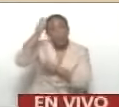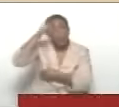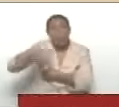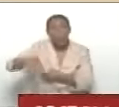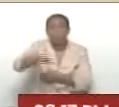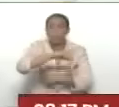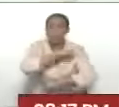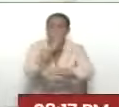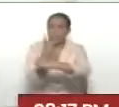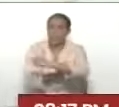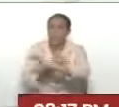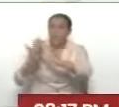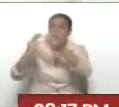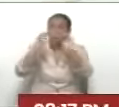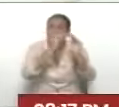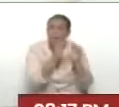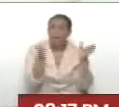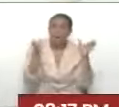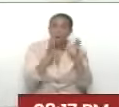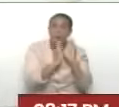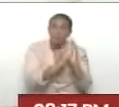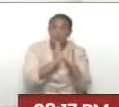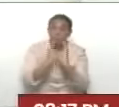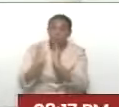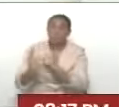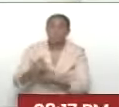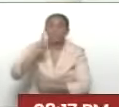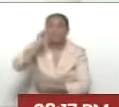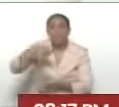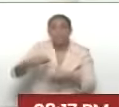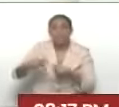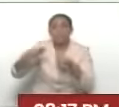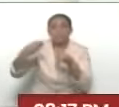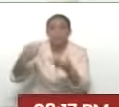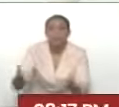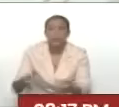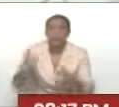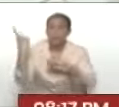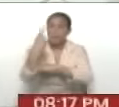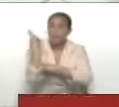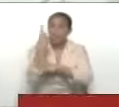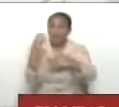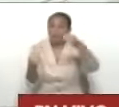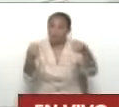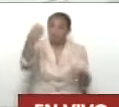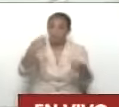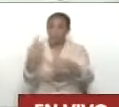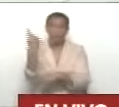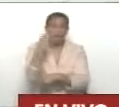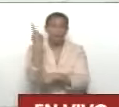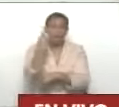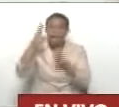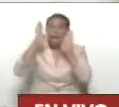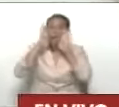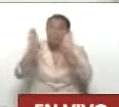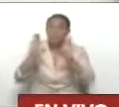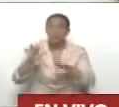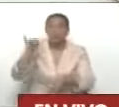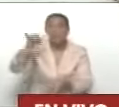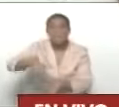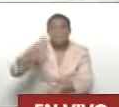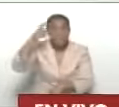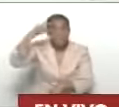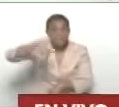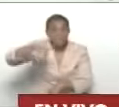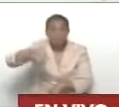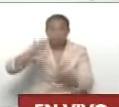al poder popular, las comunidades organizadas. Igualmente estamos entregando una ambulancia cero kilómetro, que la trajo hoy mismo el viceministro